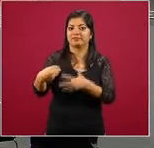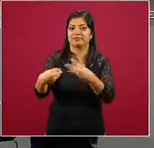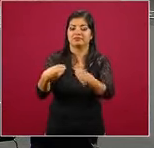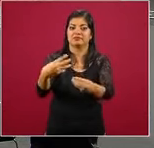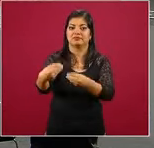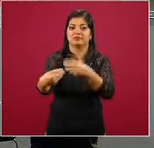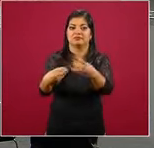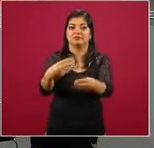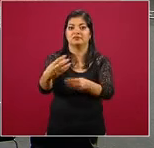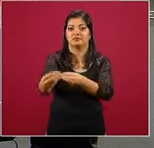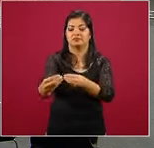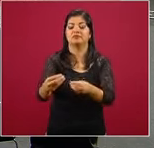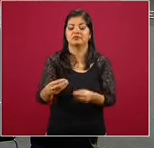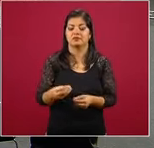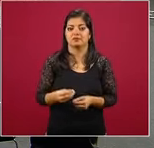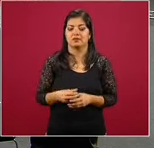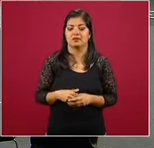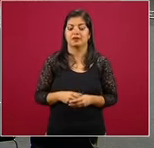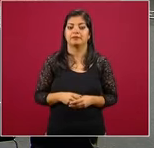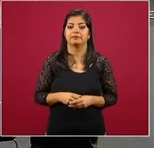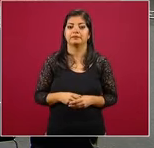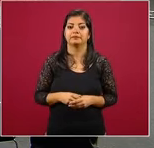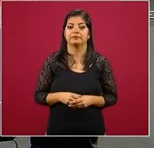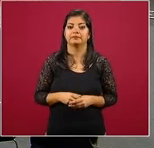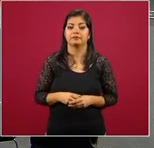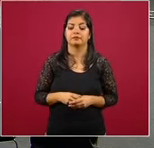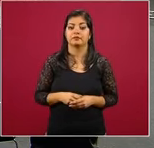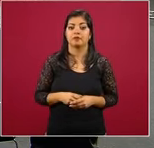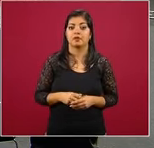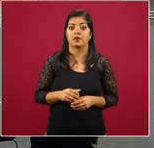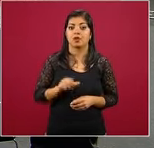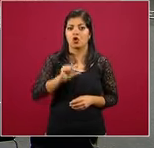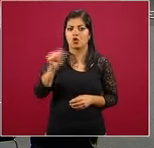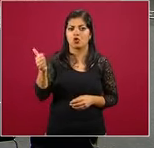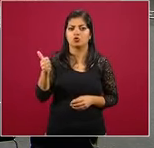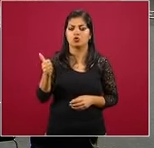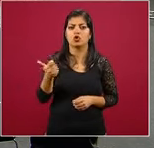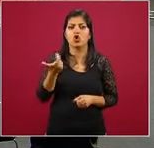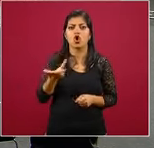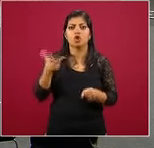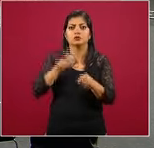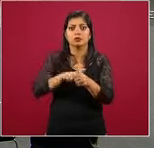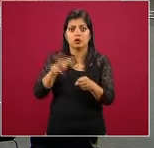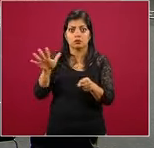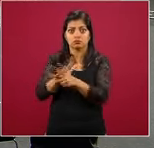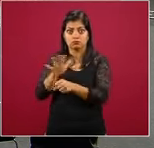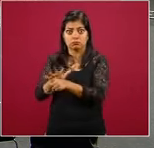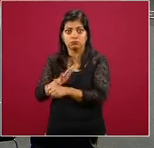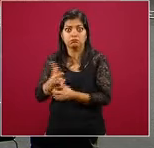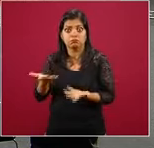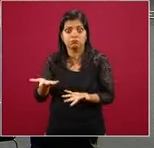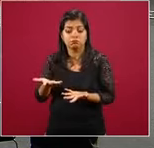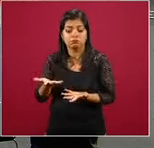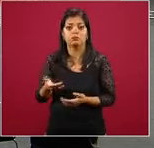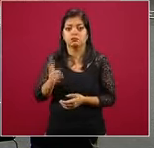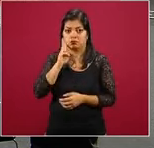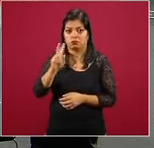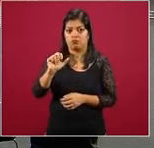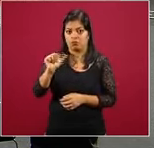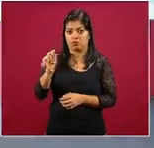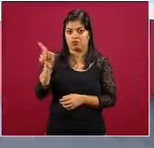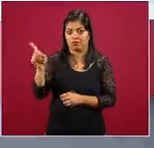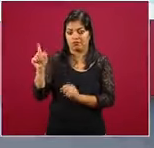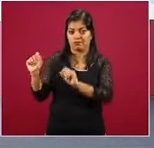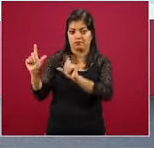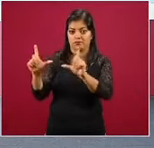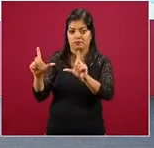con la actividad de la epidemia en el país. Veamos la ocupación hospitalaria, que es la siguiente diapositiva.